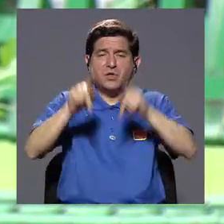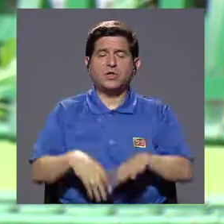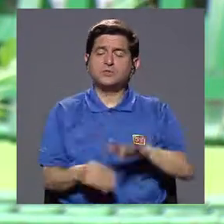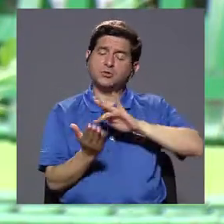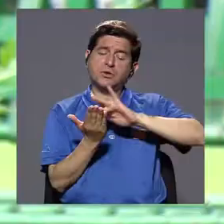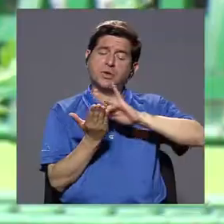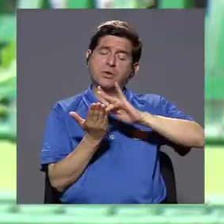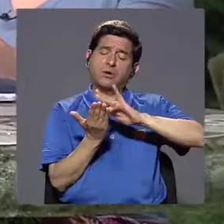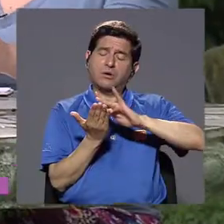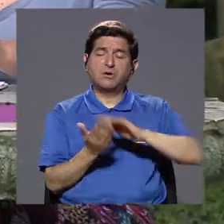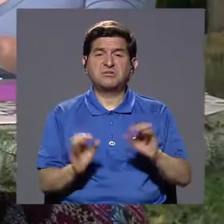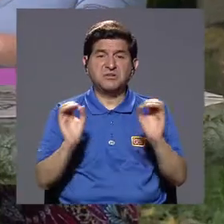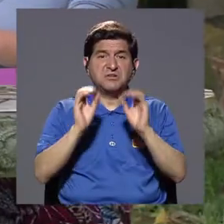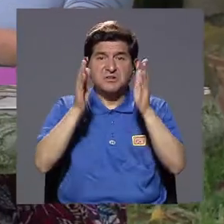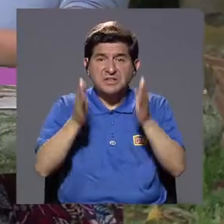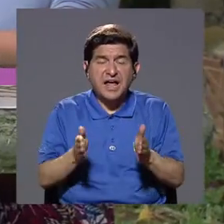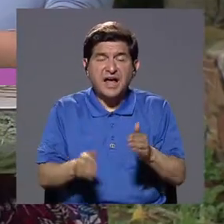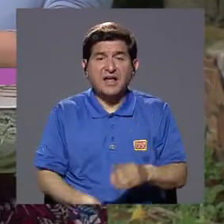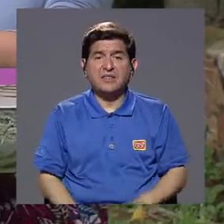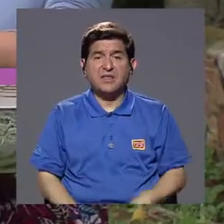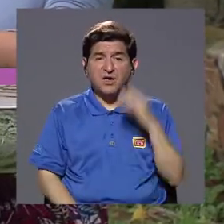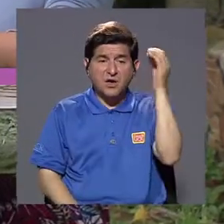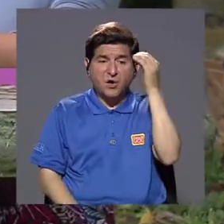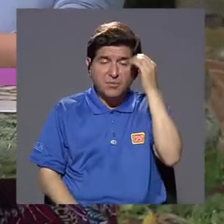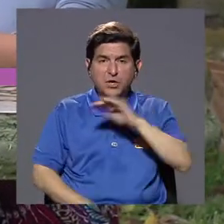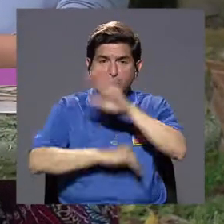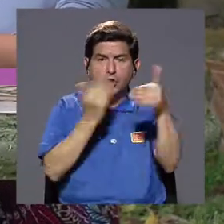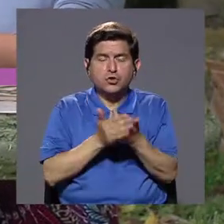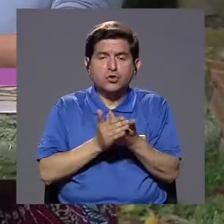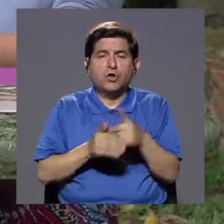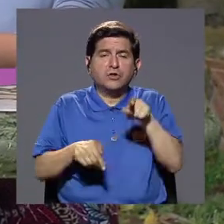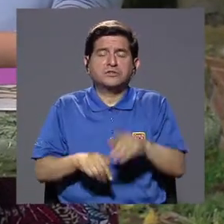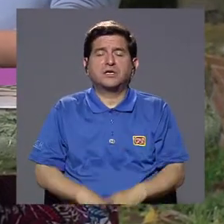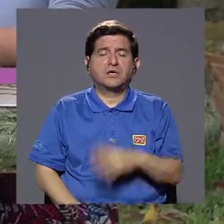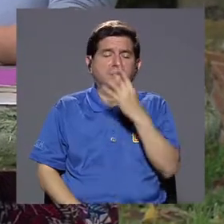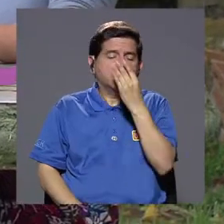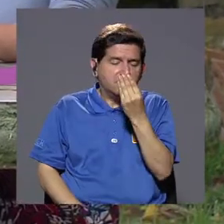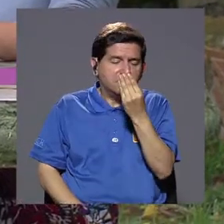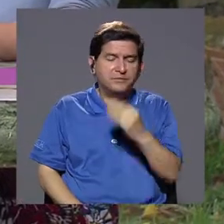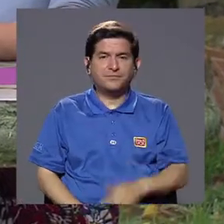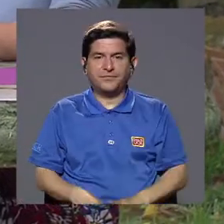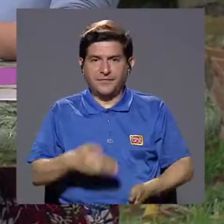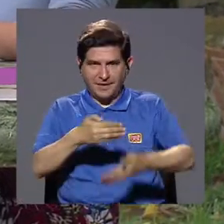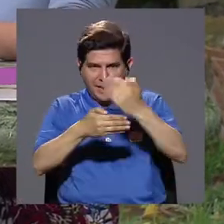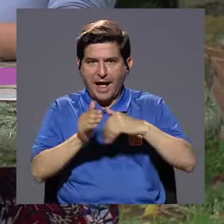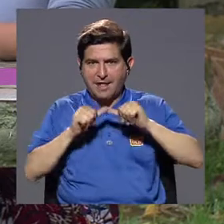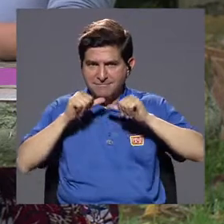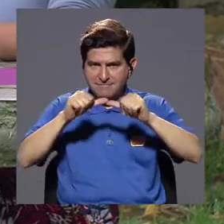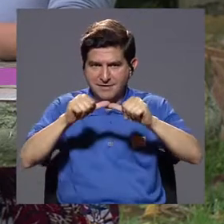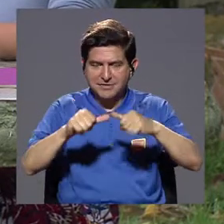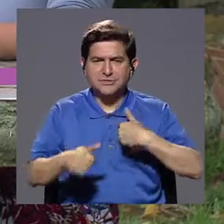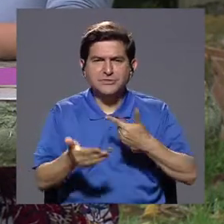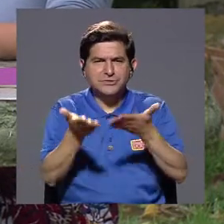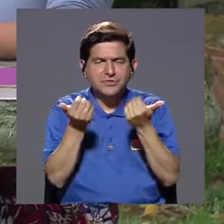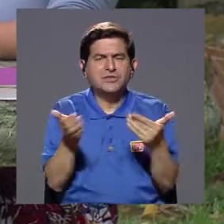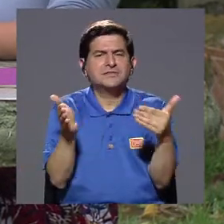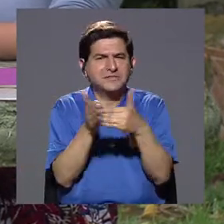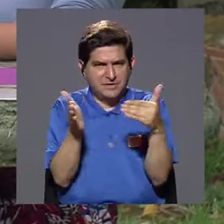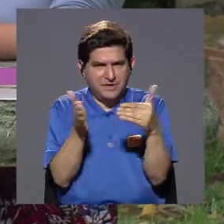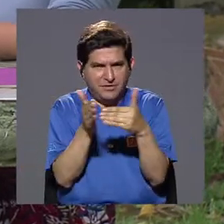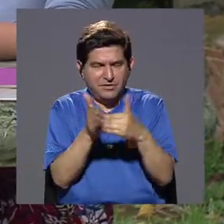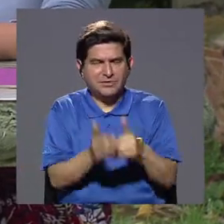pantalla y entonces me dio primer todo mundo se congela perdón tal vez antes de avanzar un poquito un poco más quería